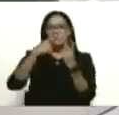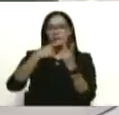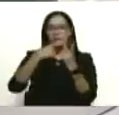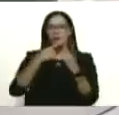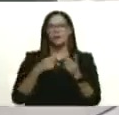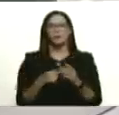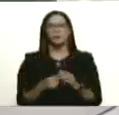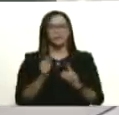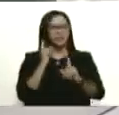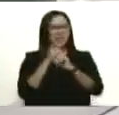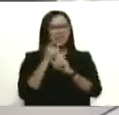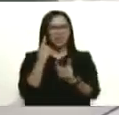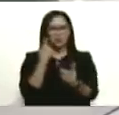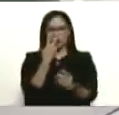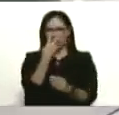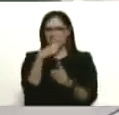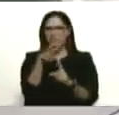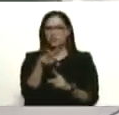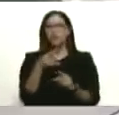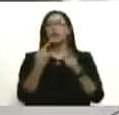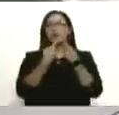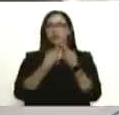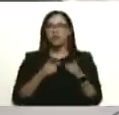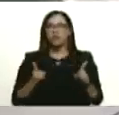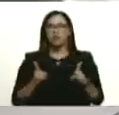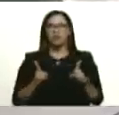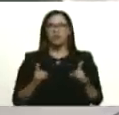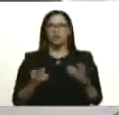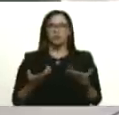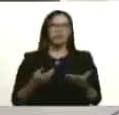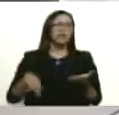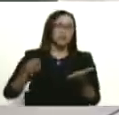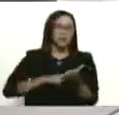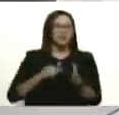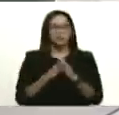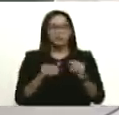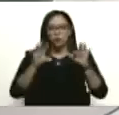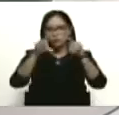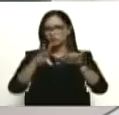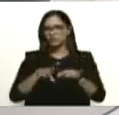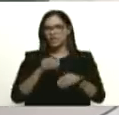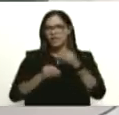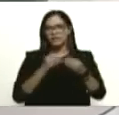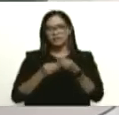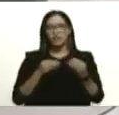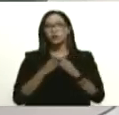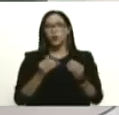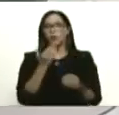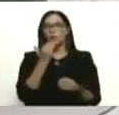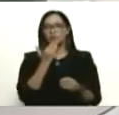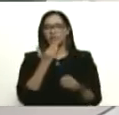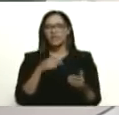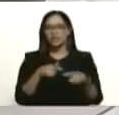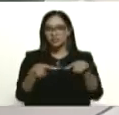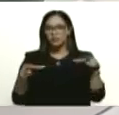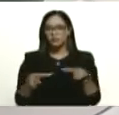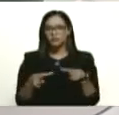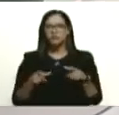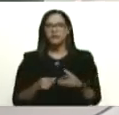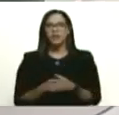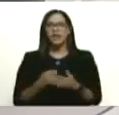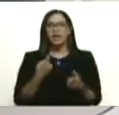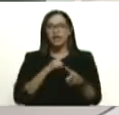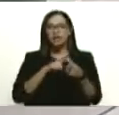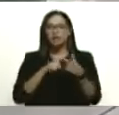desde una óptica distinta a la que podemos haber visto en todos los otros documentales que se hicieron todos muy recientes a los hechos. Entonces, es una mirada